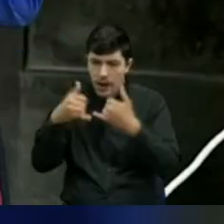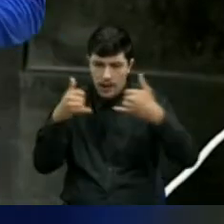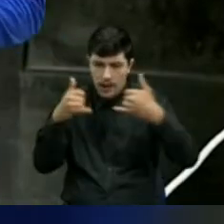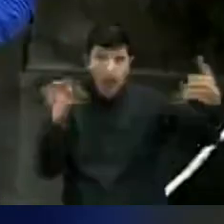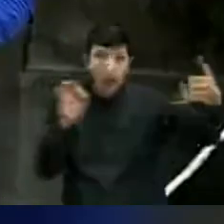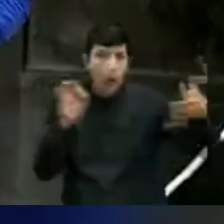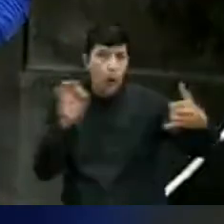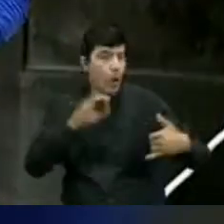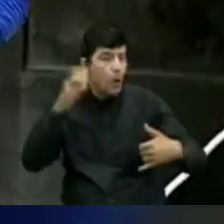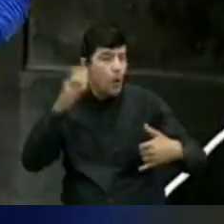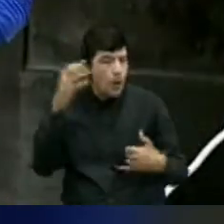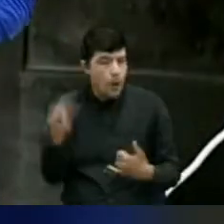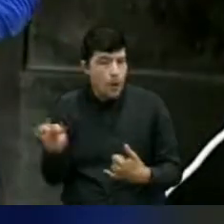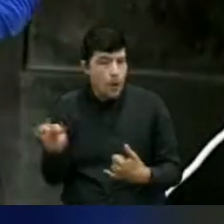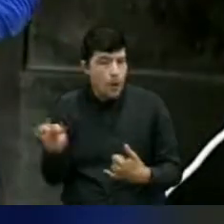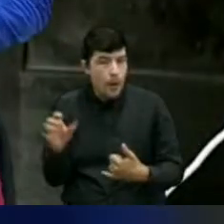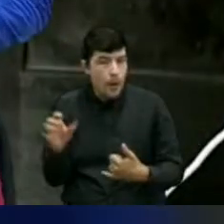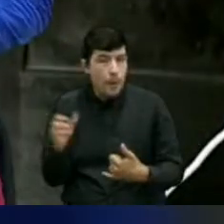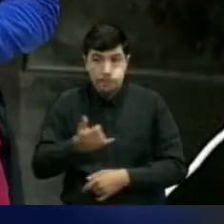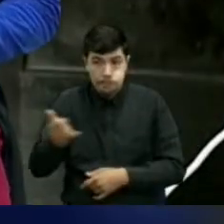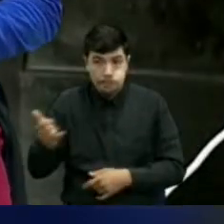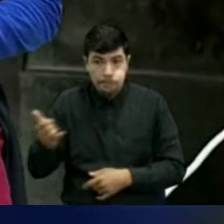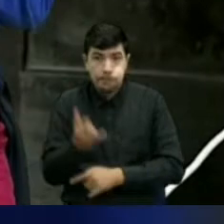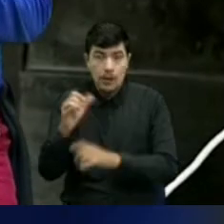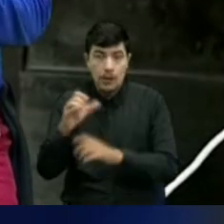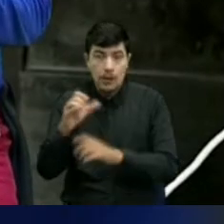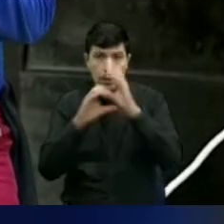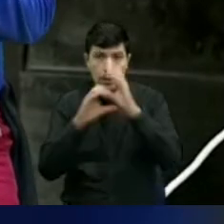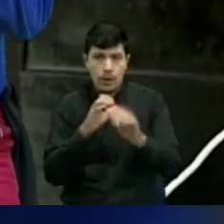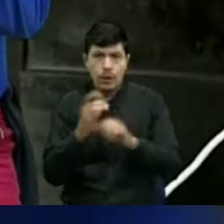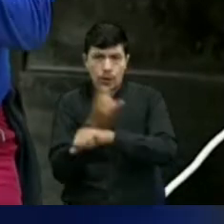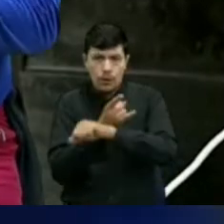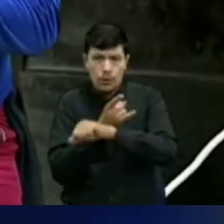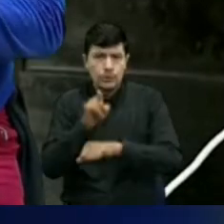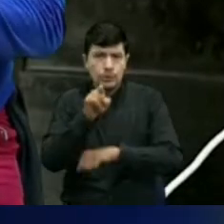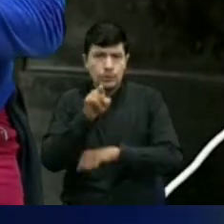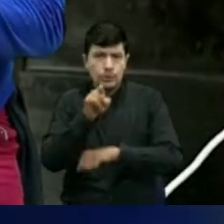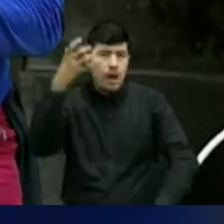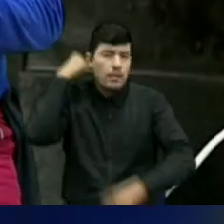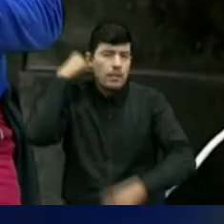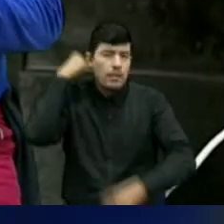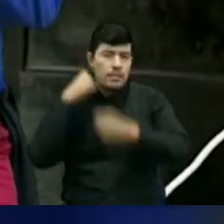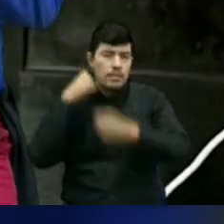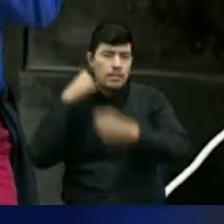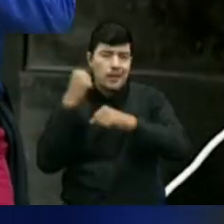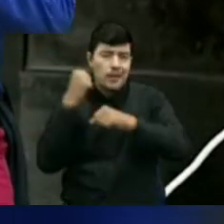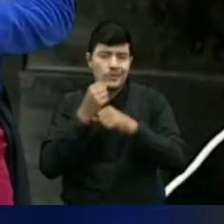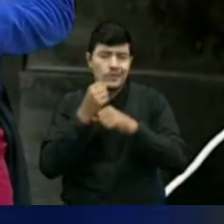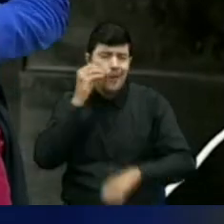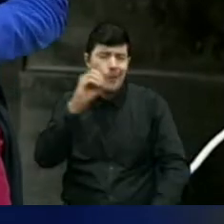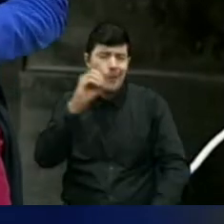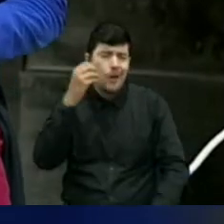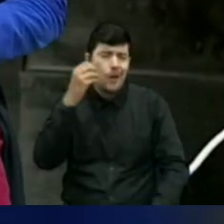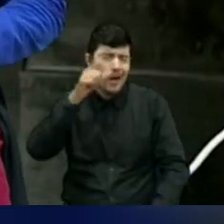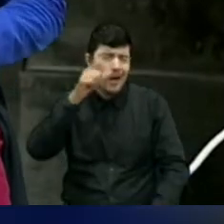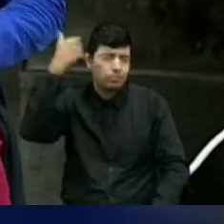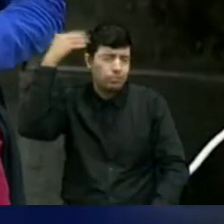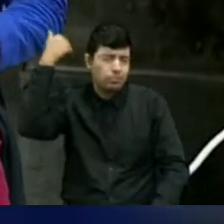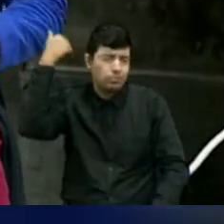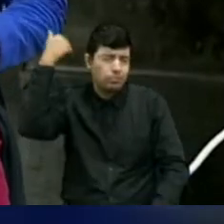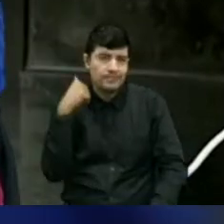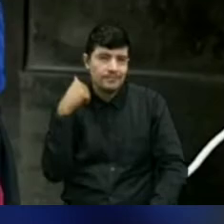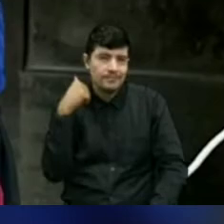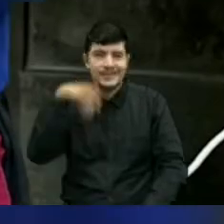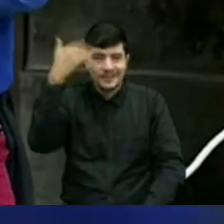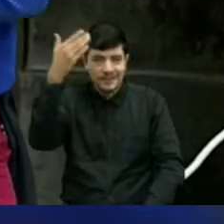medios de comunicación los emplearon tus tatarabuelos. Nos vemos en otro tiempo y en otra ocasión. ¡Hasta